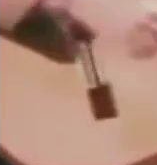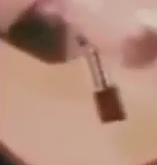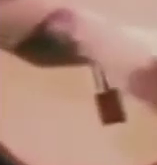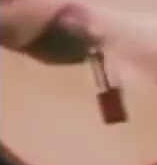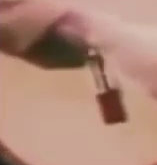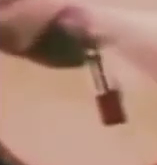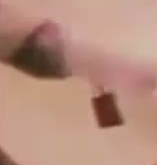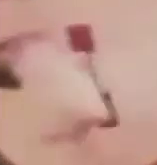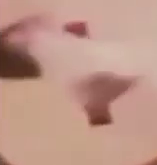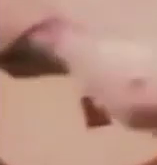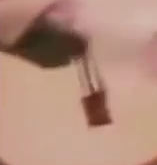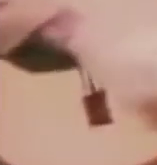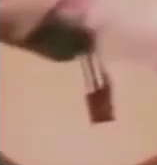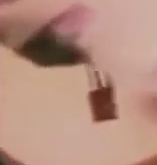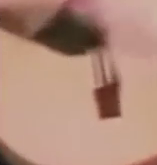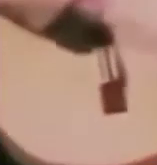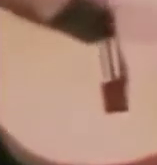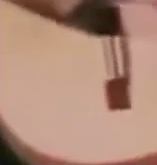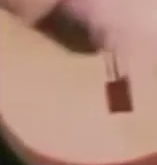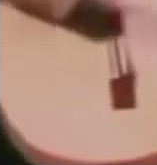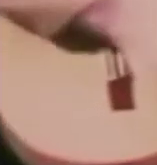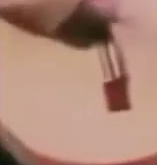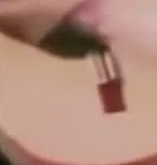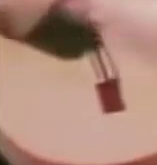Creen que lo digo todo,